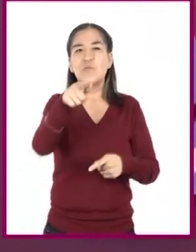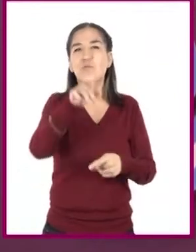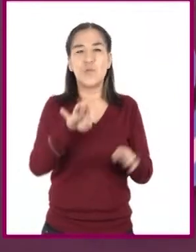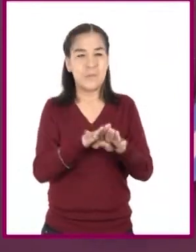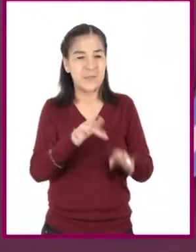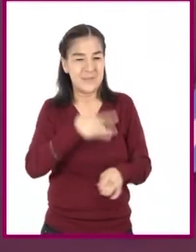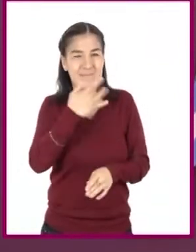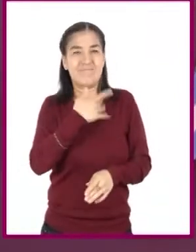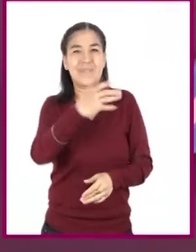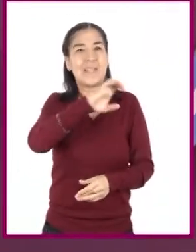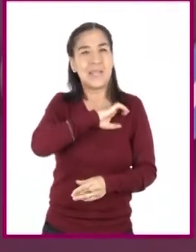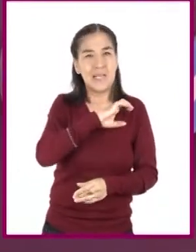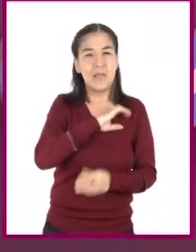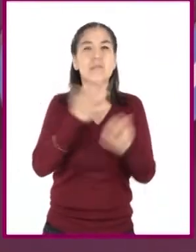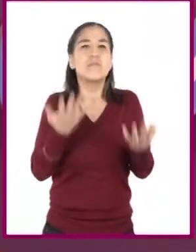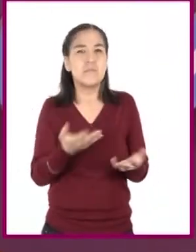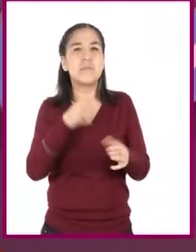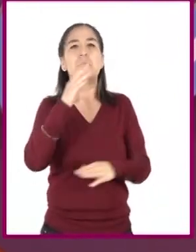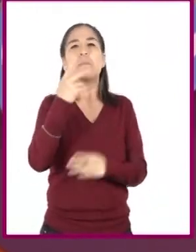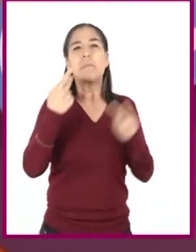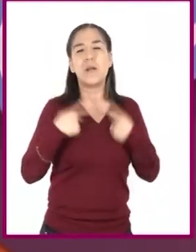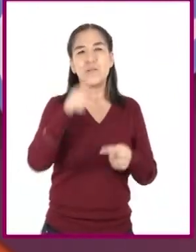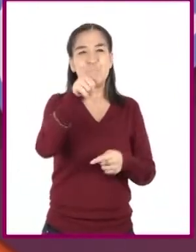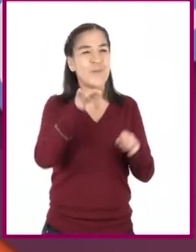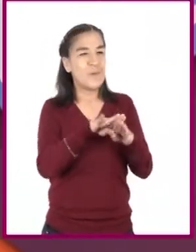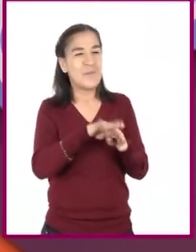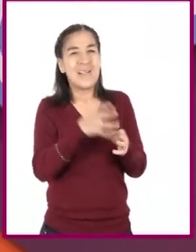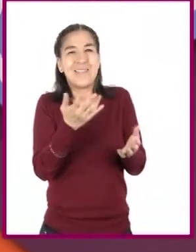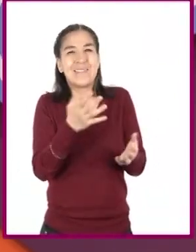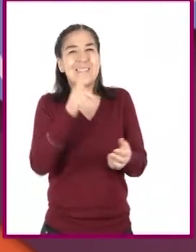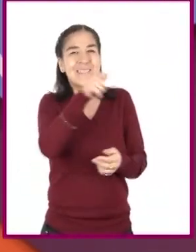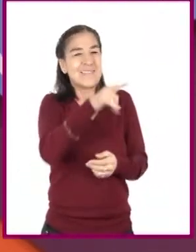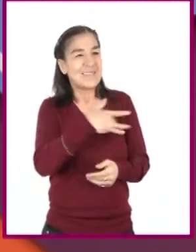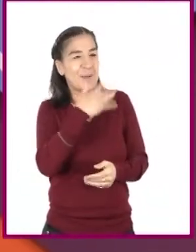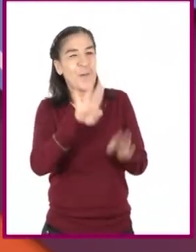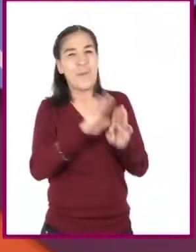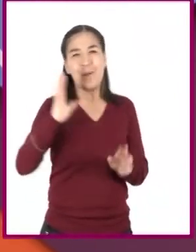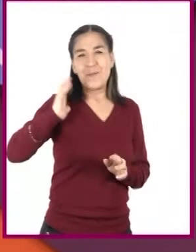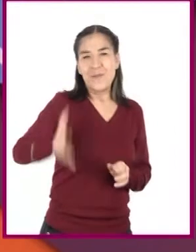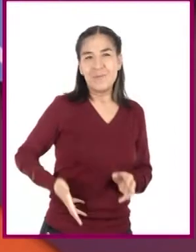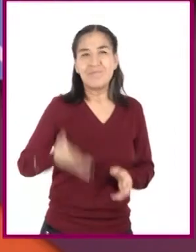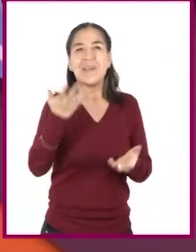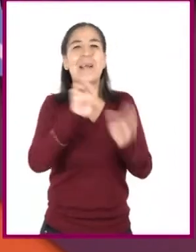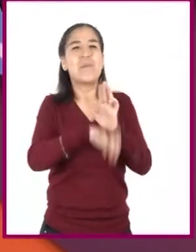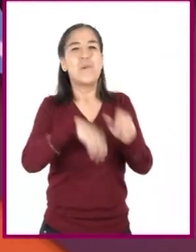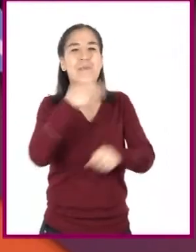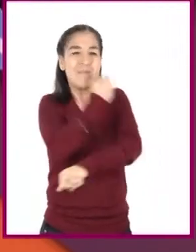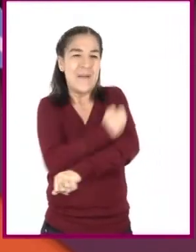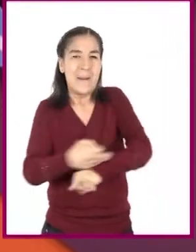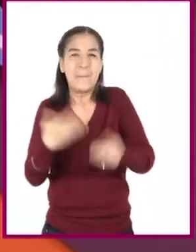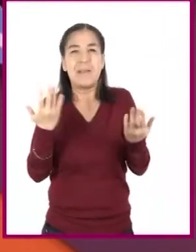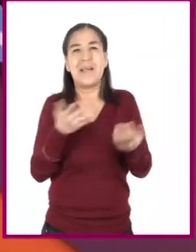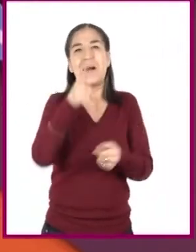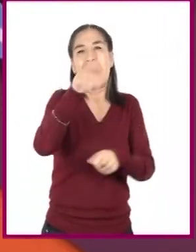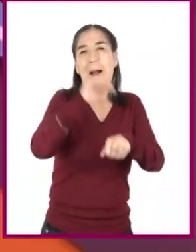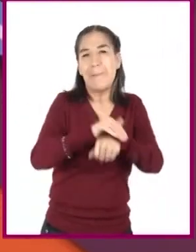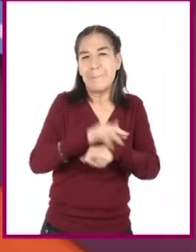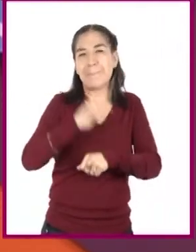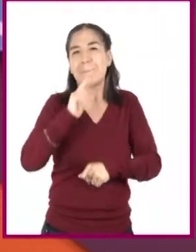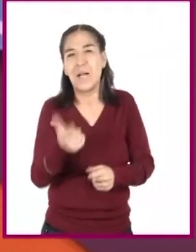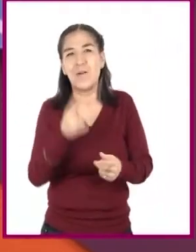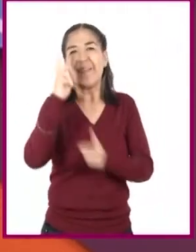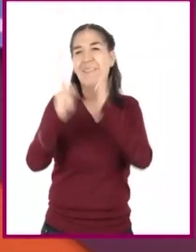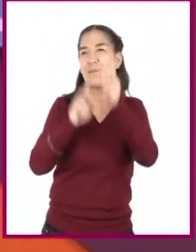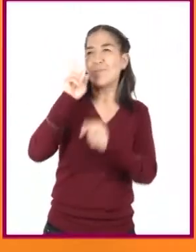vínculos afectivos o personas a las que admiras. Por ejemplo, un familiar, tu mejor amigo o amiga, un deportista